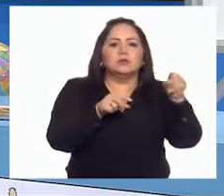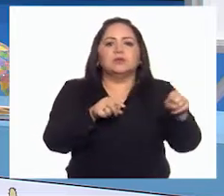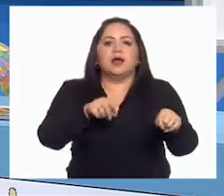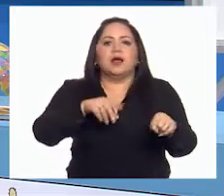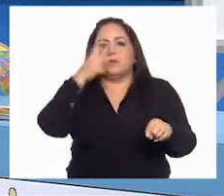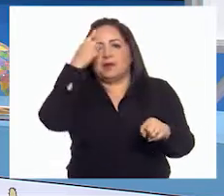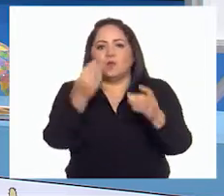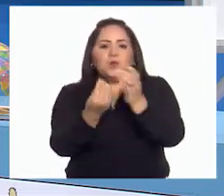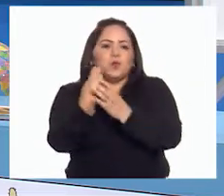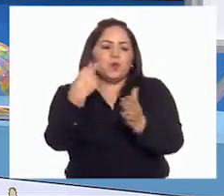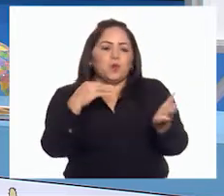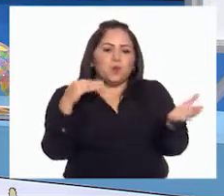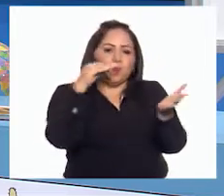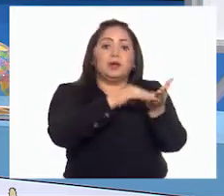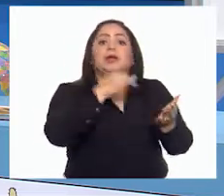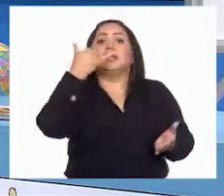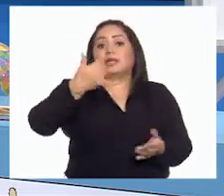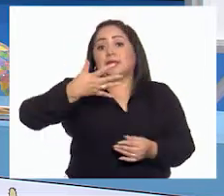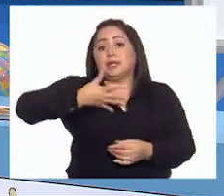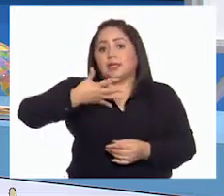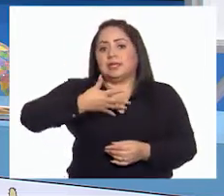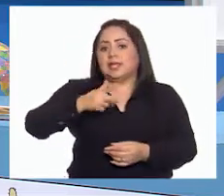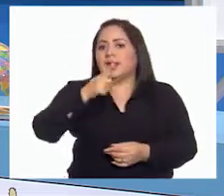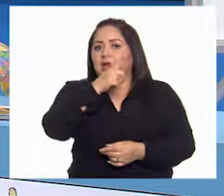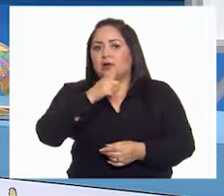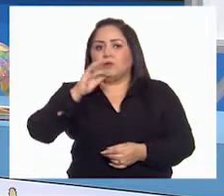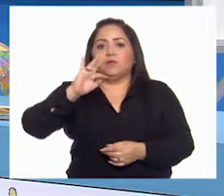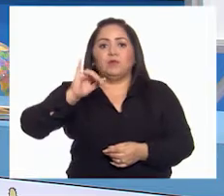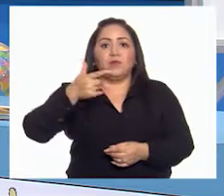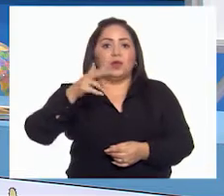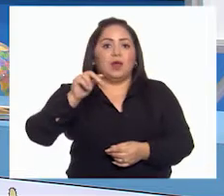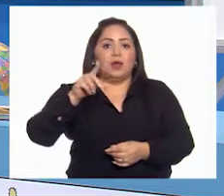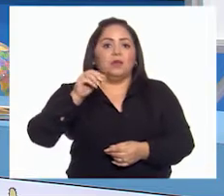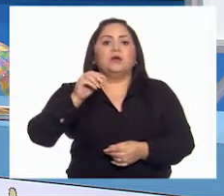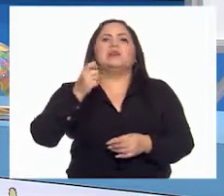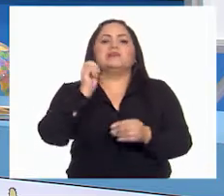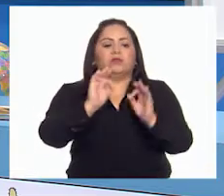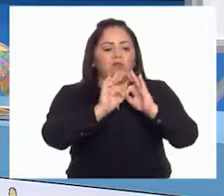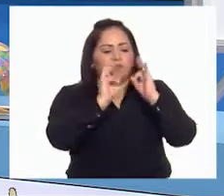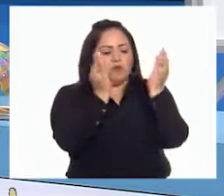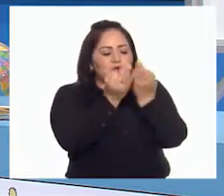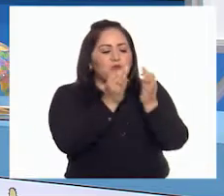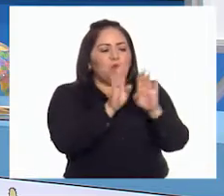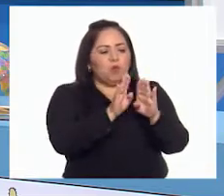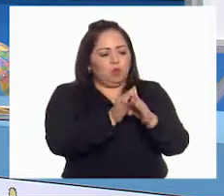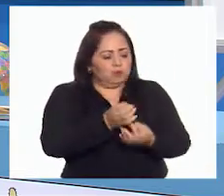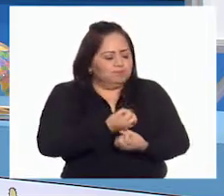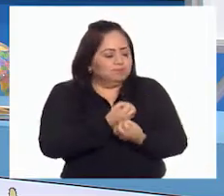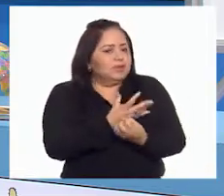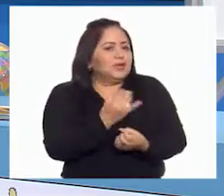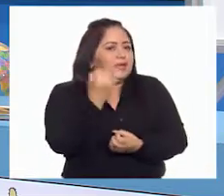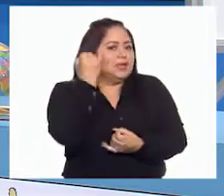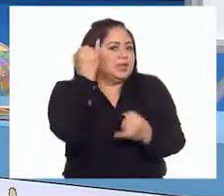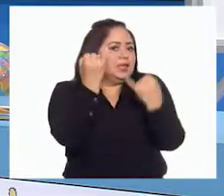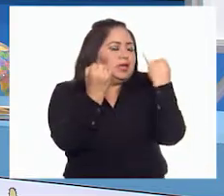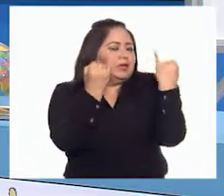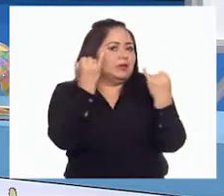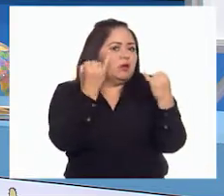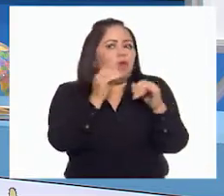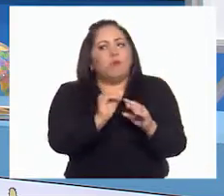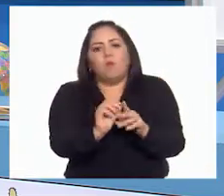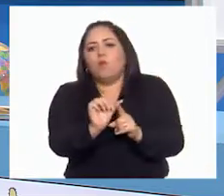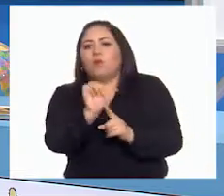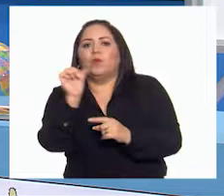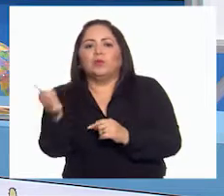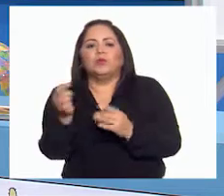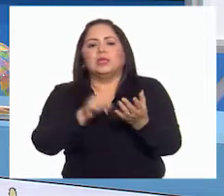fueron creadas. Y tenemos al lenguaje figurado, que es la forma de expresar una idea en términos de otro